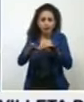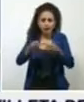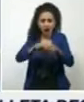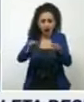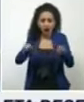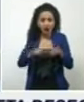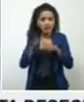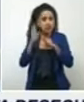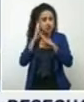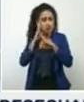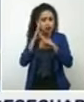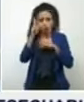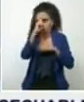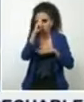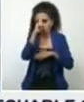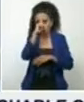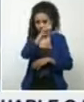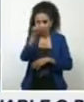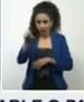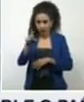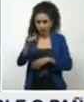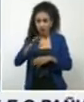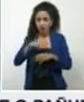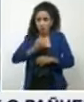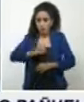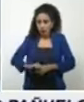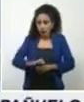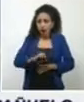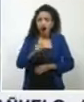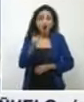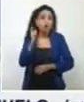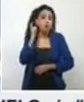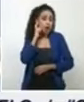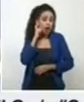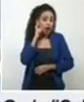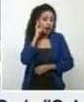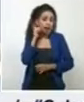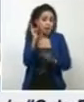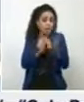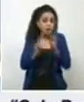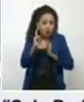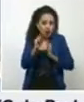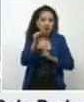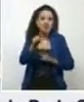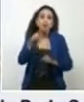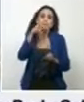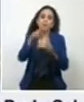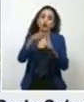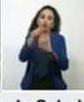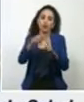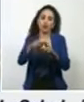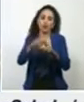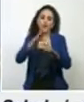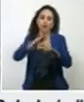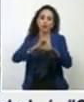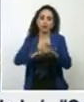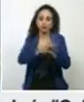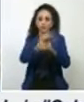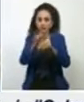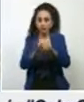ellas como su recién nacido dieron positivos en el test de la COVID-19.